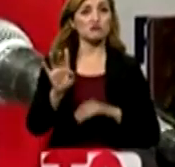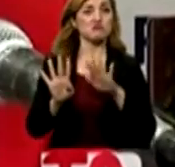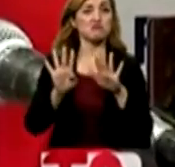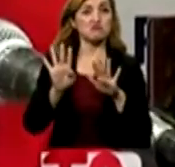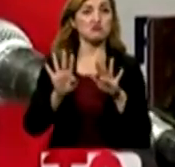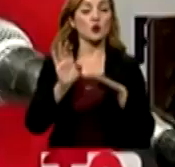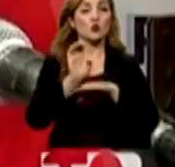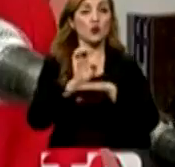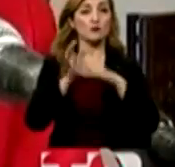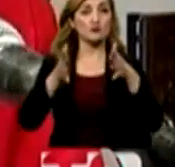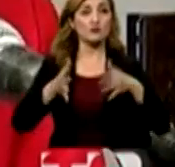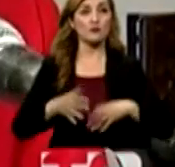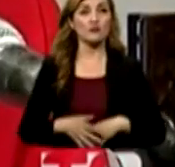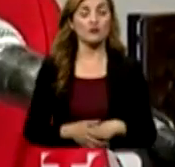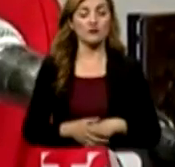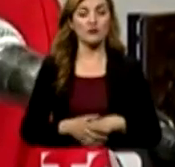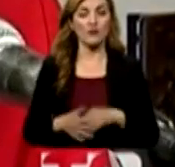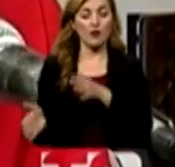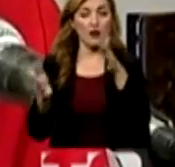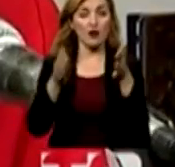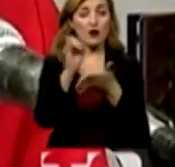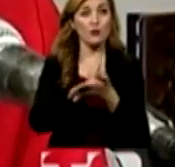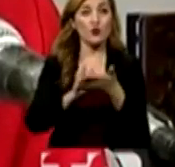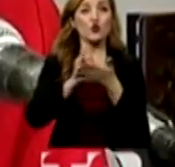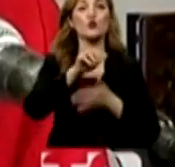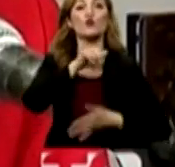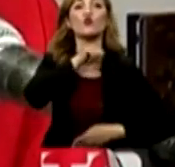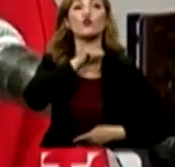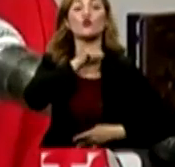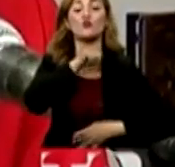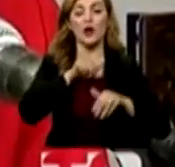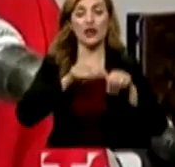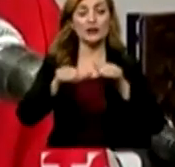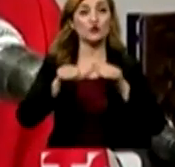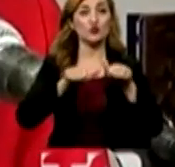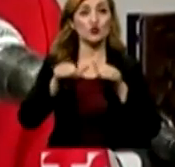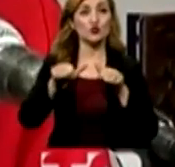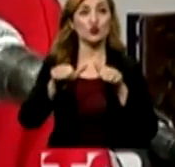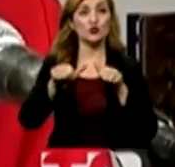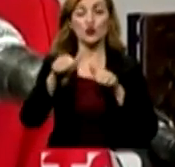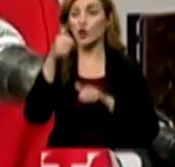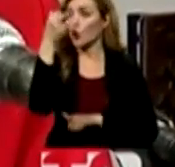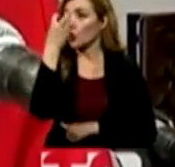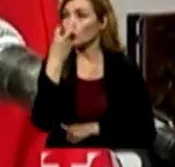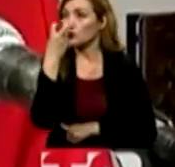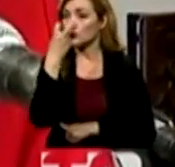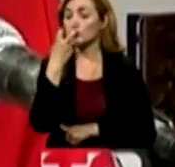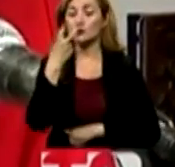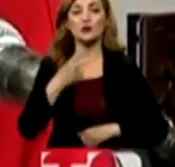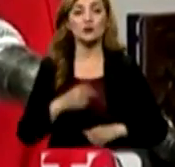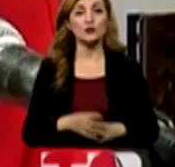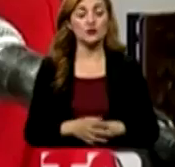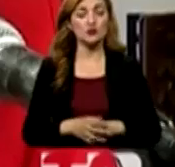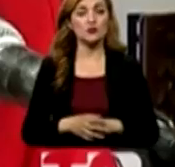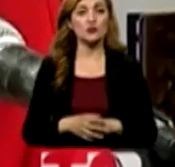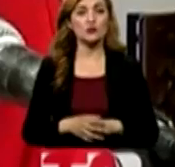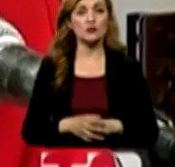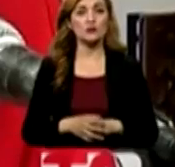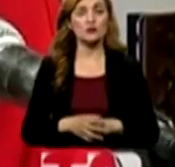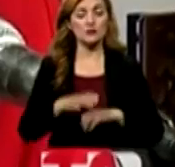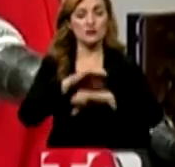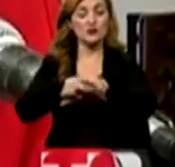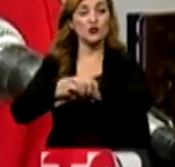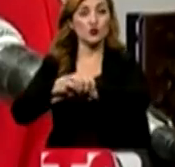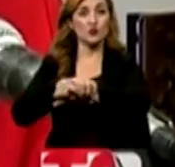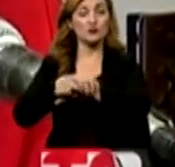es un ecuatoriano. En Imbabura se dio un asalto al administrador de una hostería y en este caso se